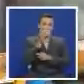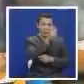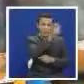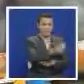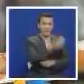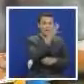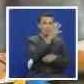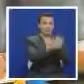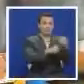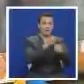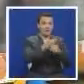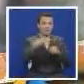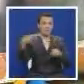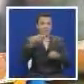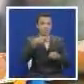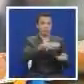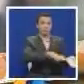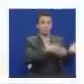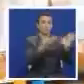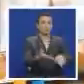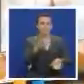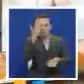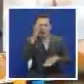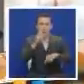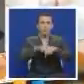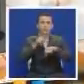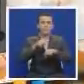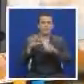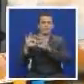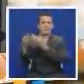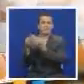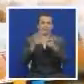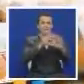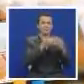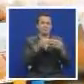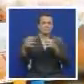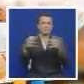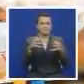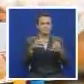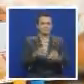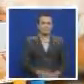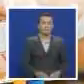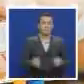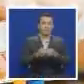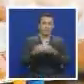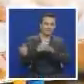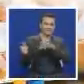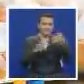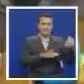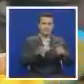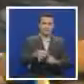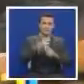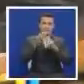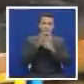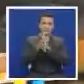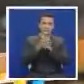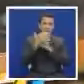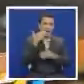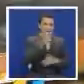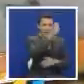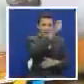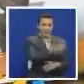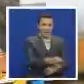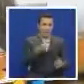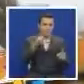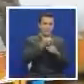asesinado en un aparente enfrentamiento entre dos familias. En la serie de violencia contra las mujeres, la historia de una joven víctima de un ataque